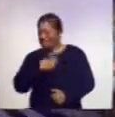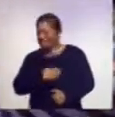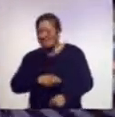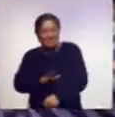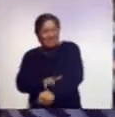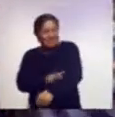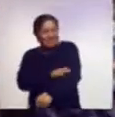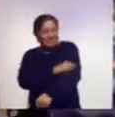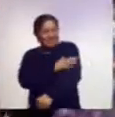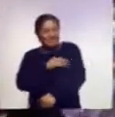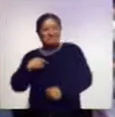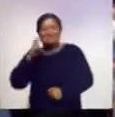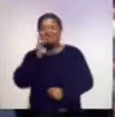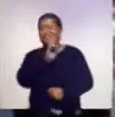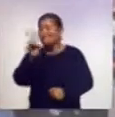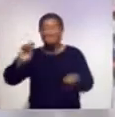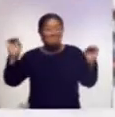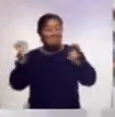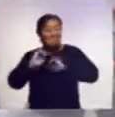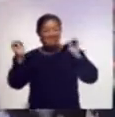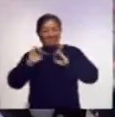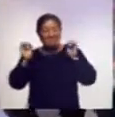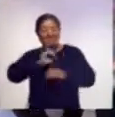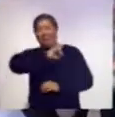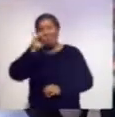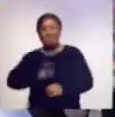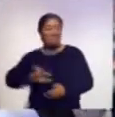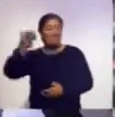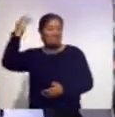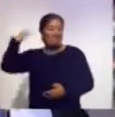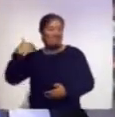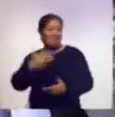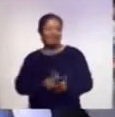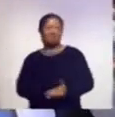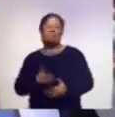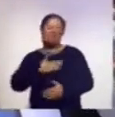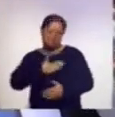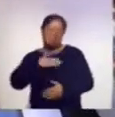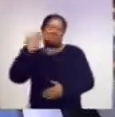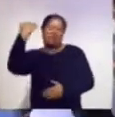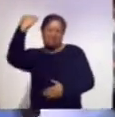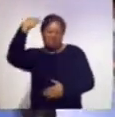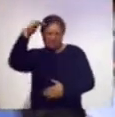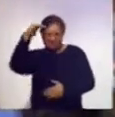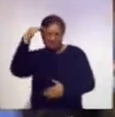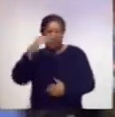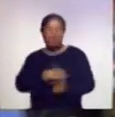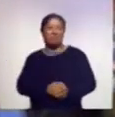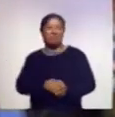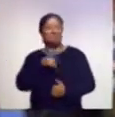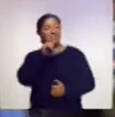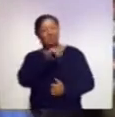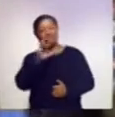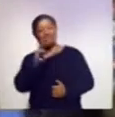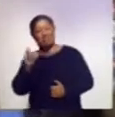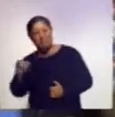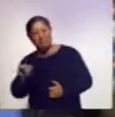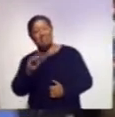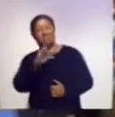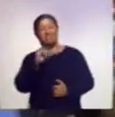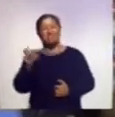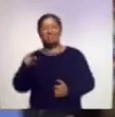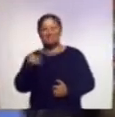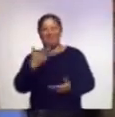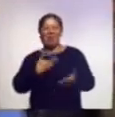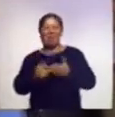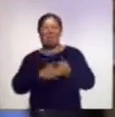emocionado, no había visto una obra como esta. Nosotros como adultos, las conclusiones de Cricri no han pasado nunca de